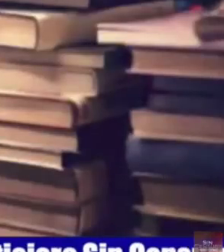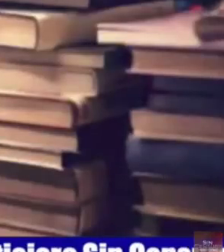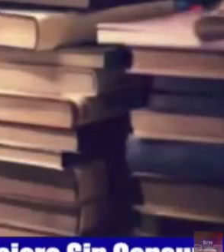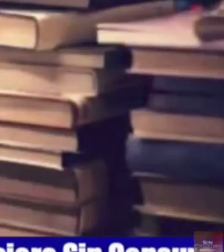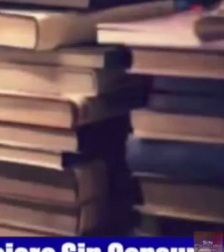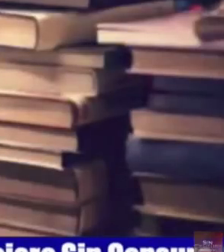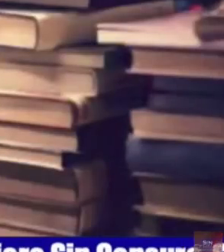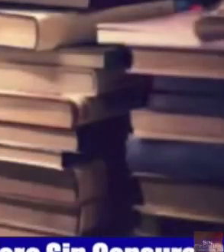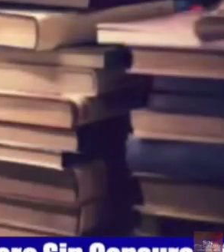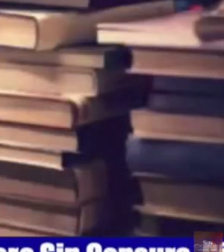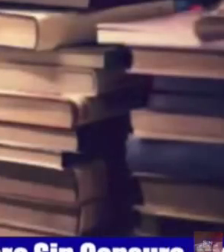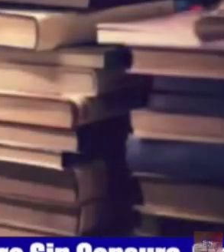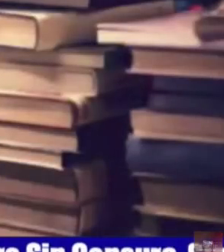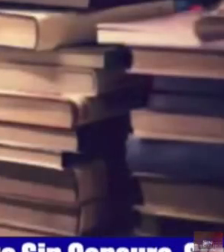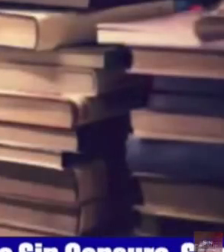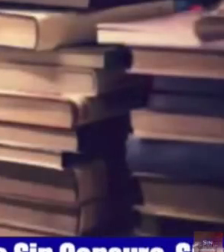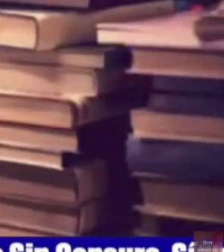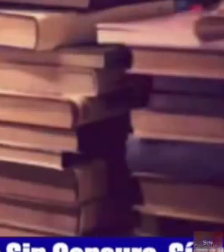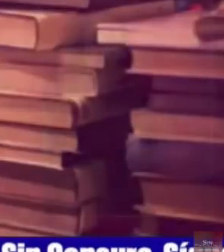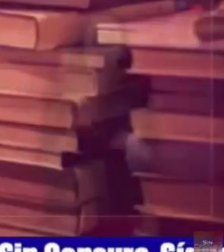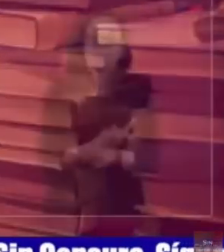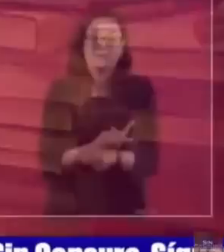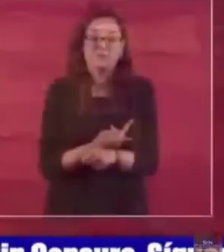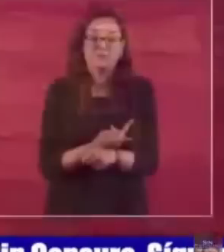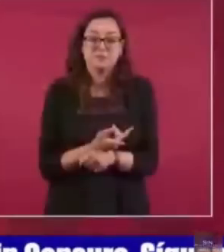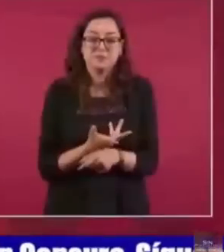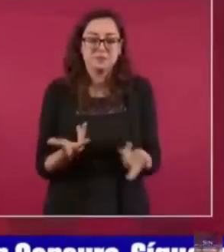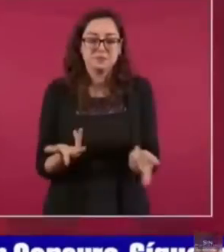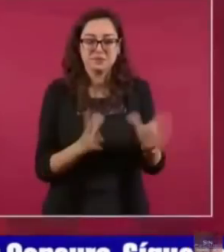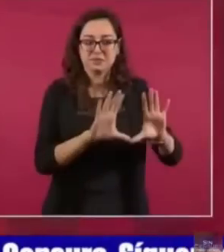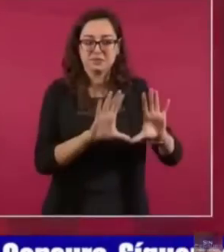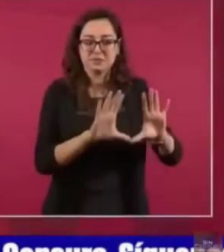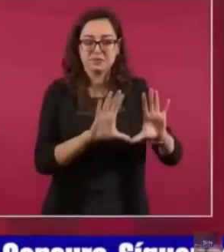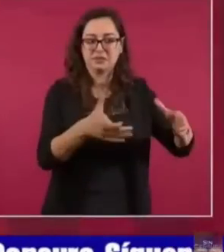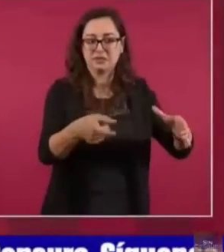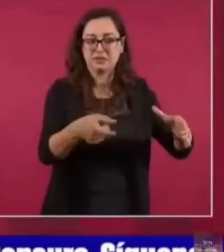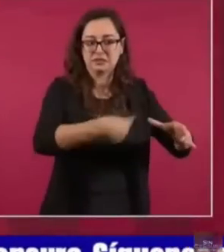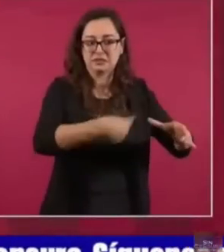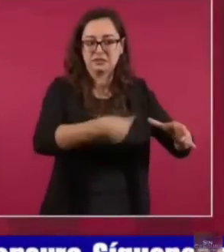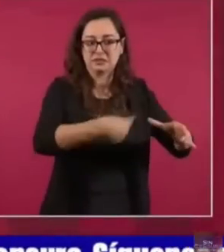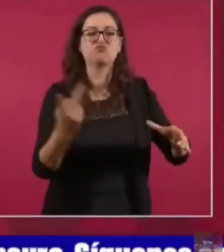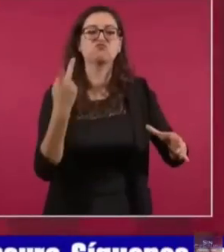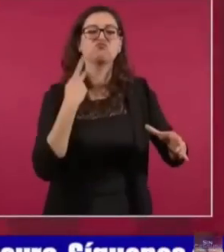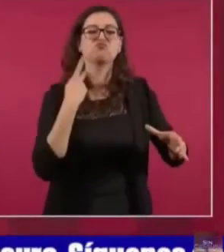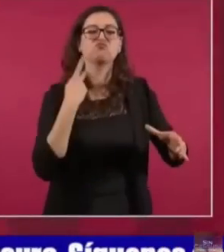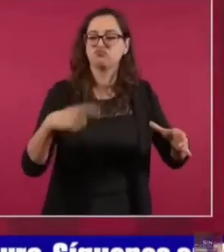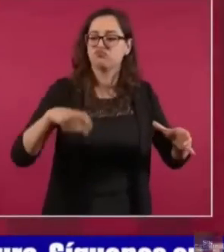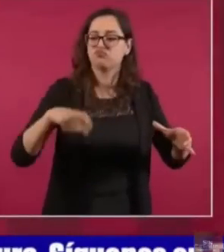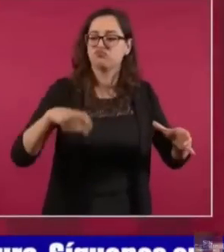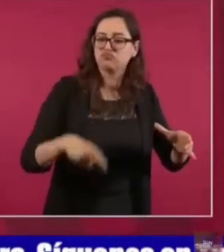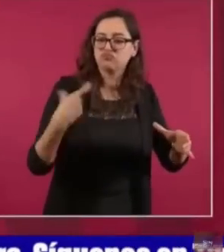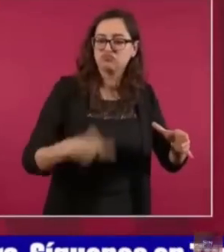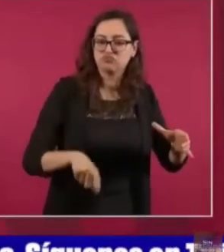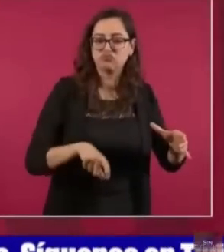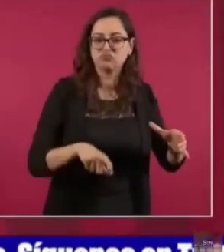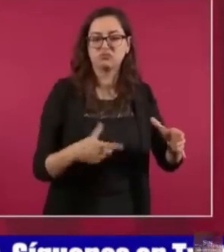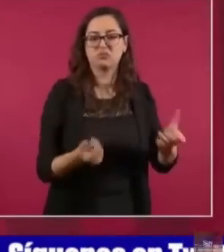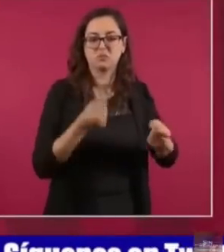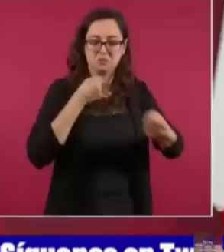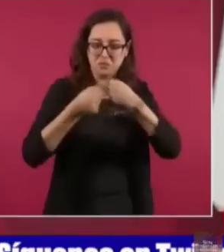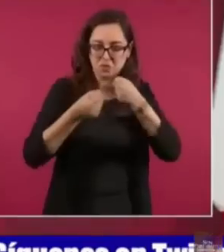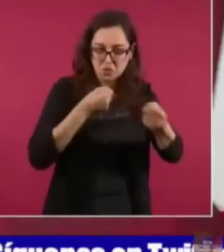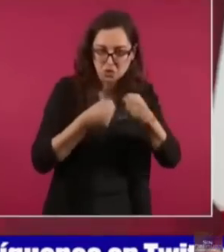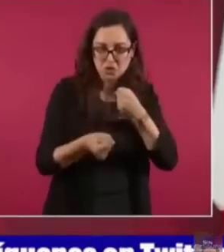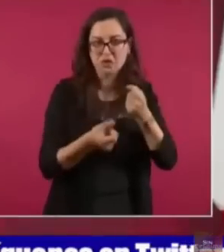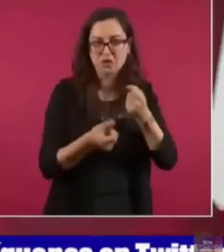documentos fehacientes que comprueben el dicho de desacreditar al presidente como un hombre